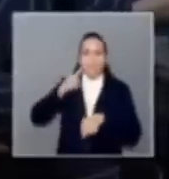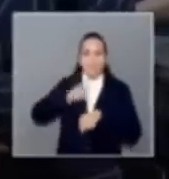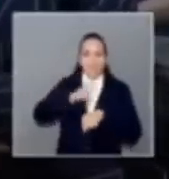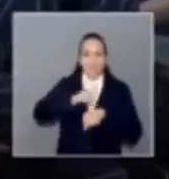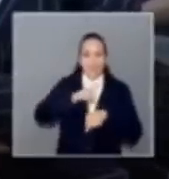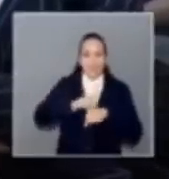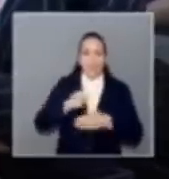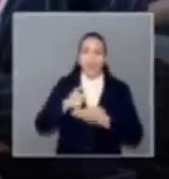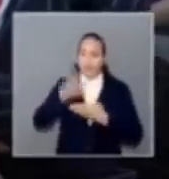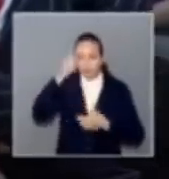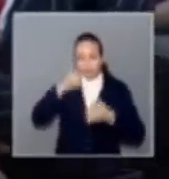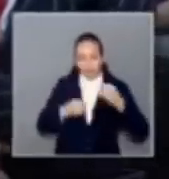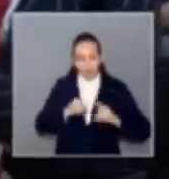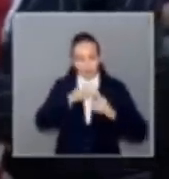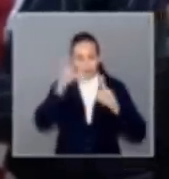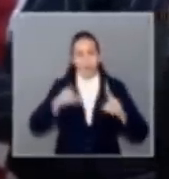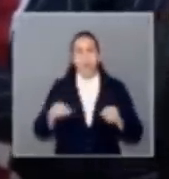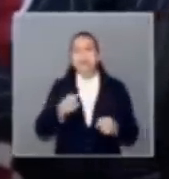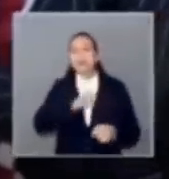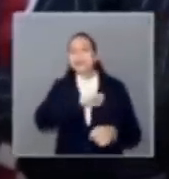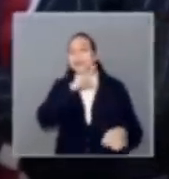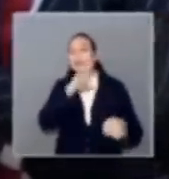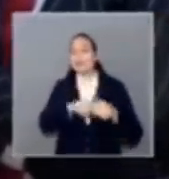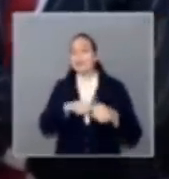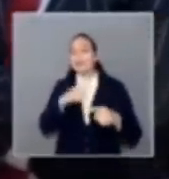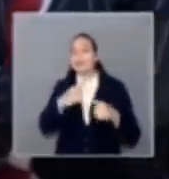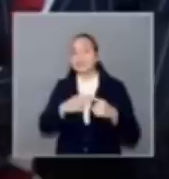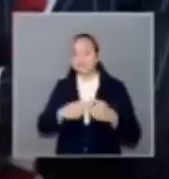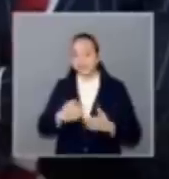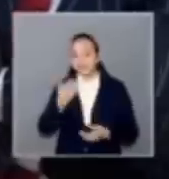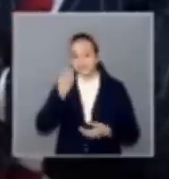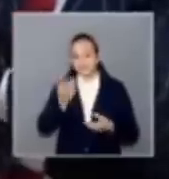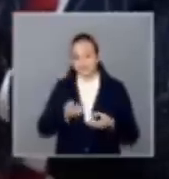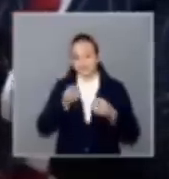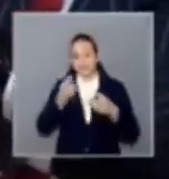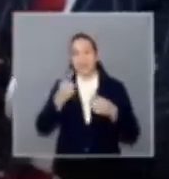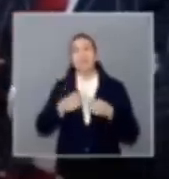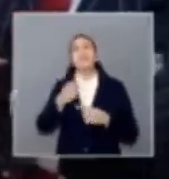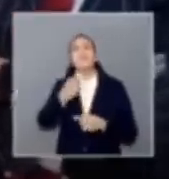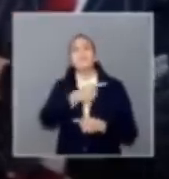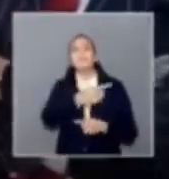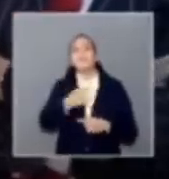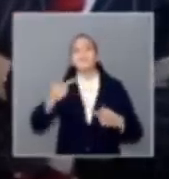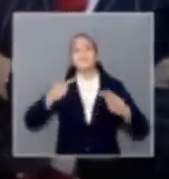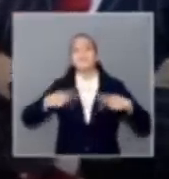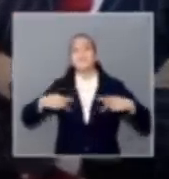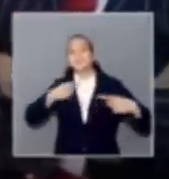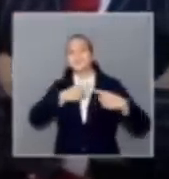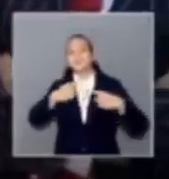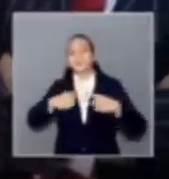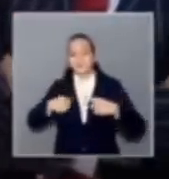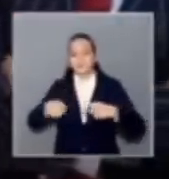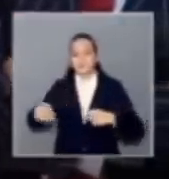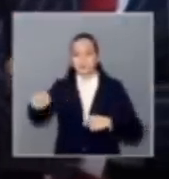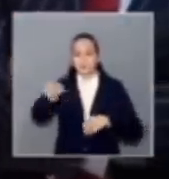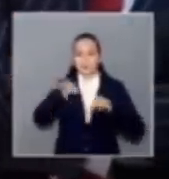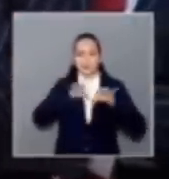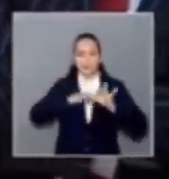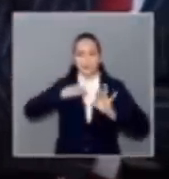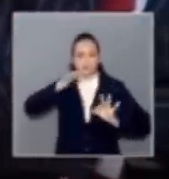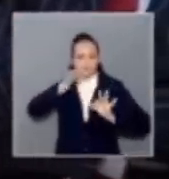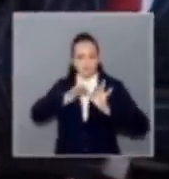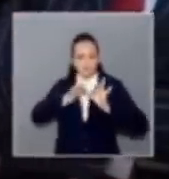Corte. En particular, quiero hacer mención de aquellas personas que con integridad han